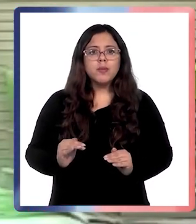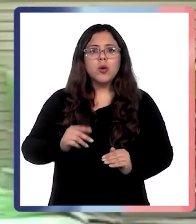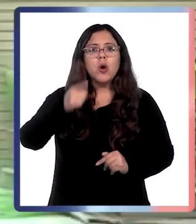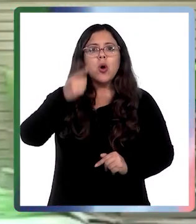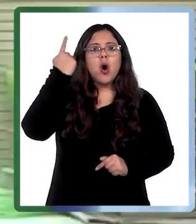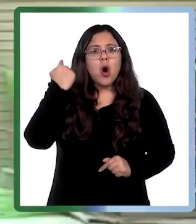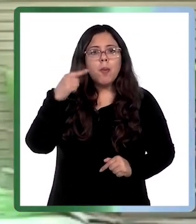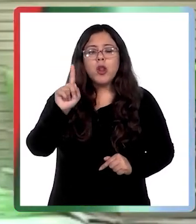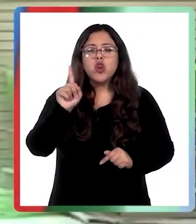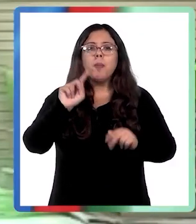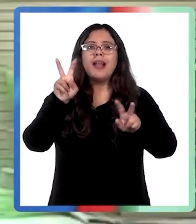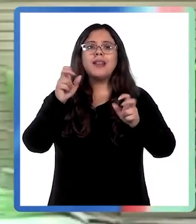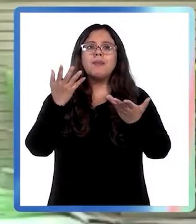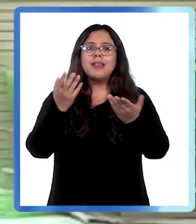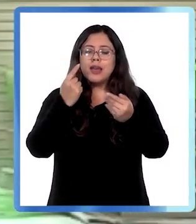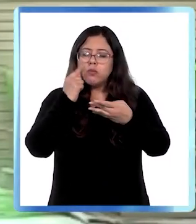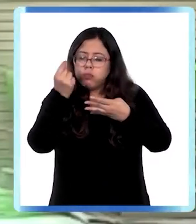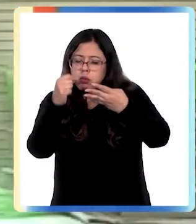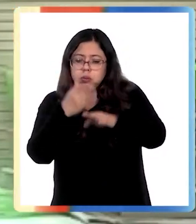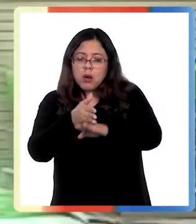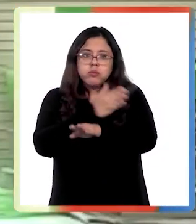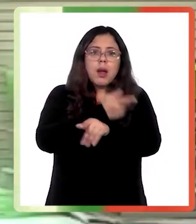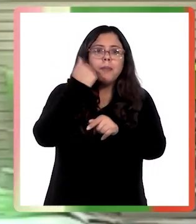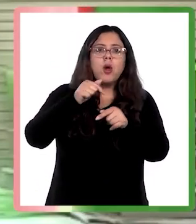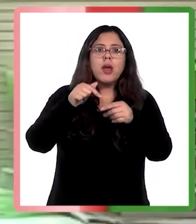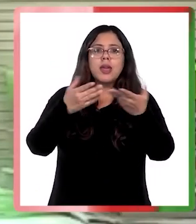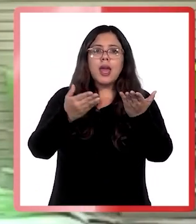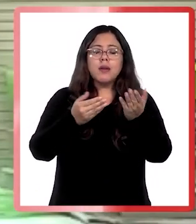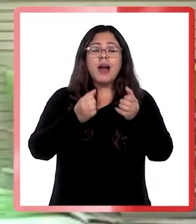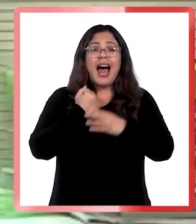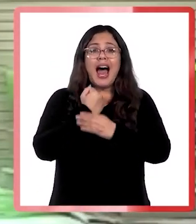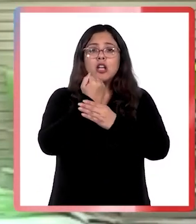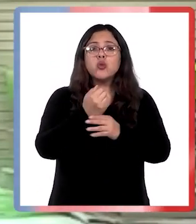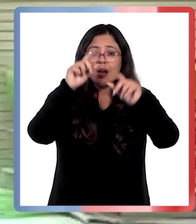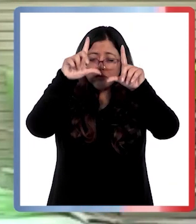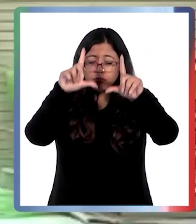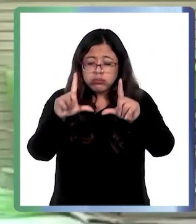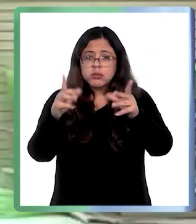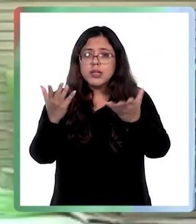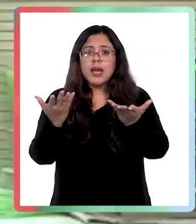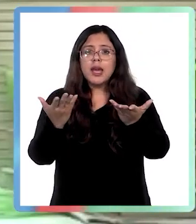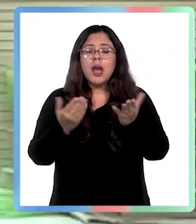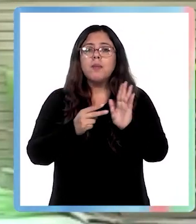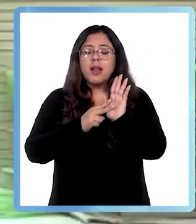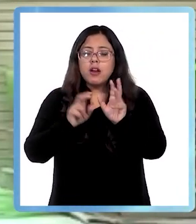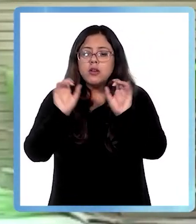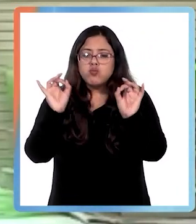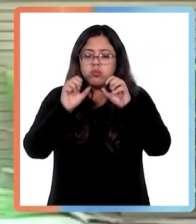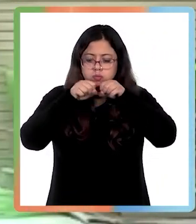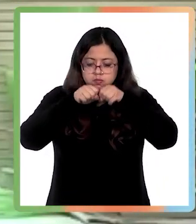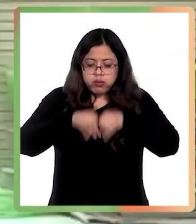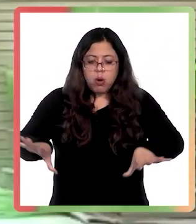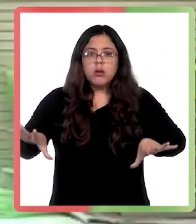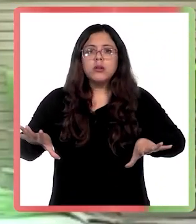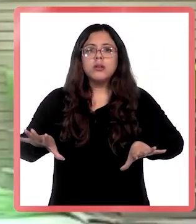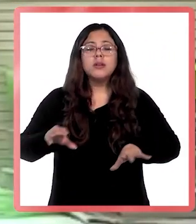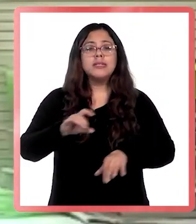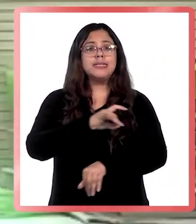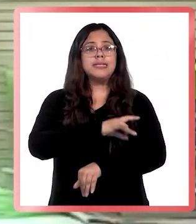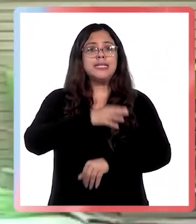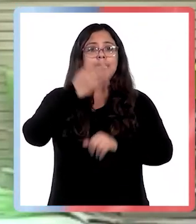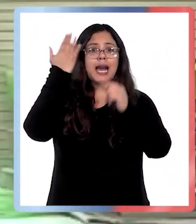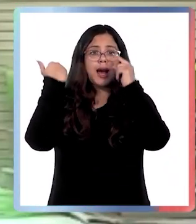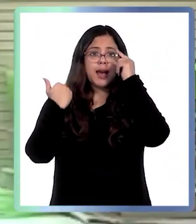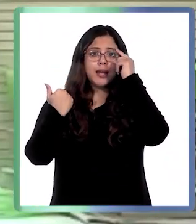pero ayuda a definir si está ramificado el cáncer. Por ejemplo, en Chile tenemos desde hace bastante rato lo que se llama un